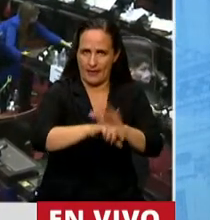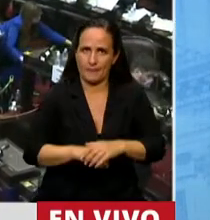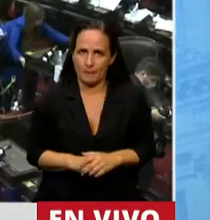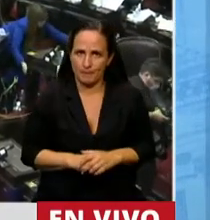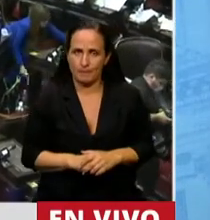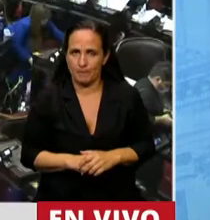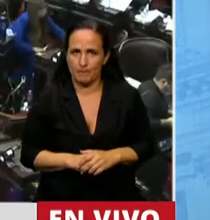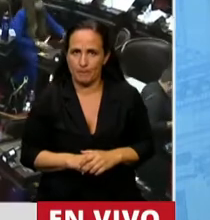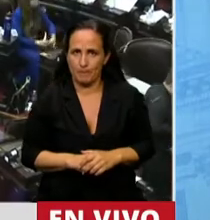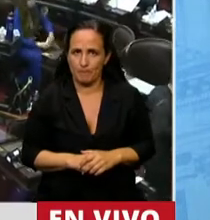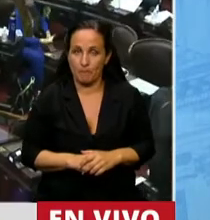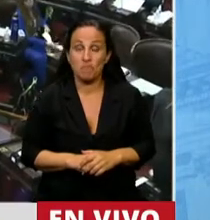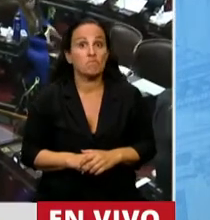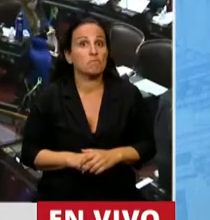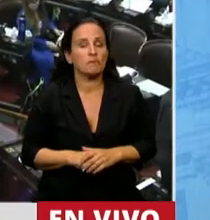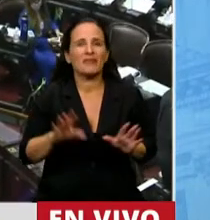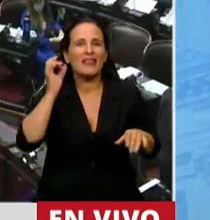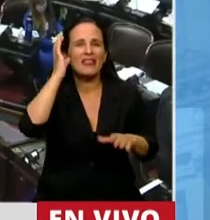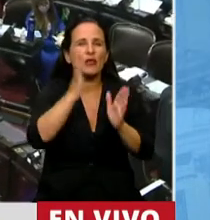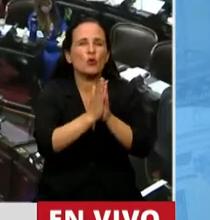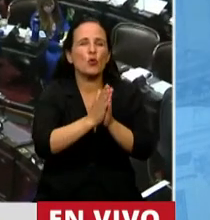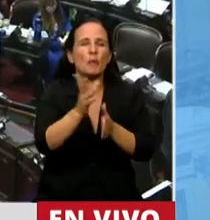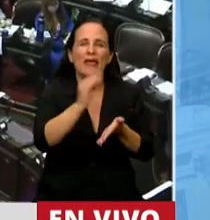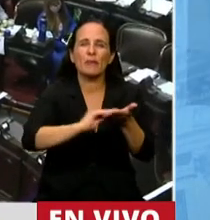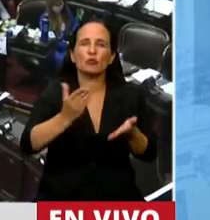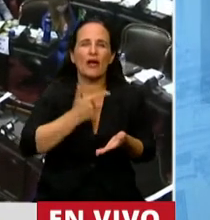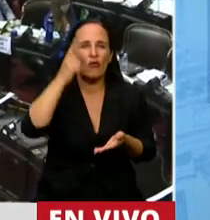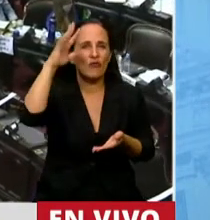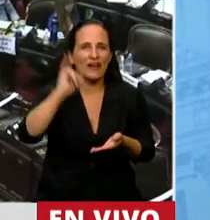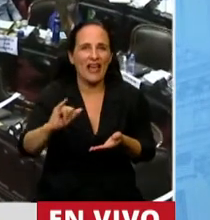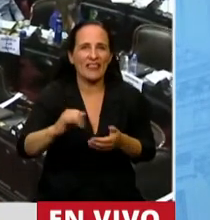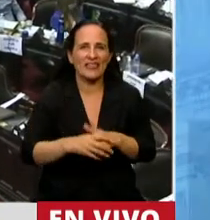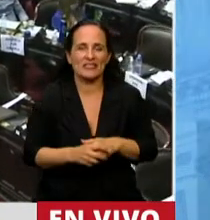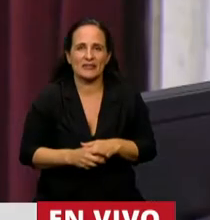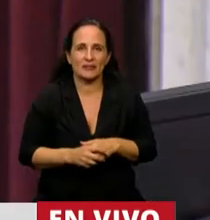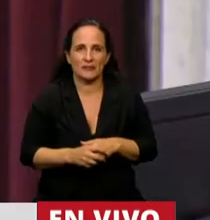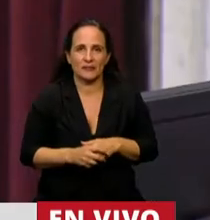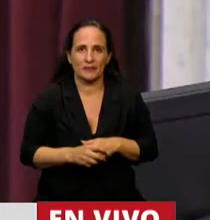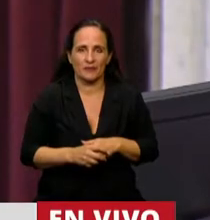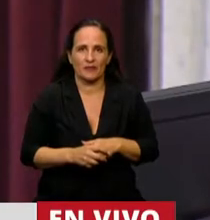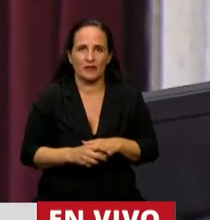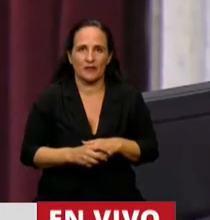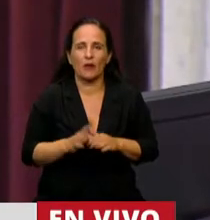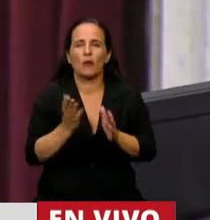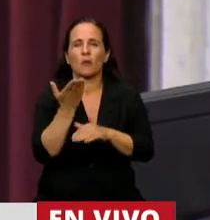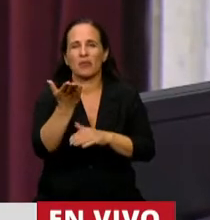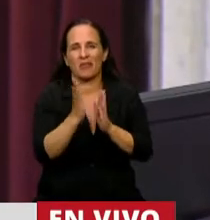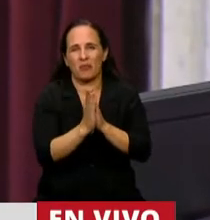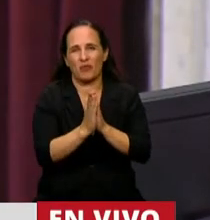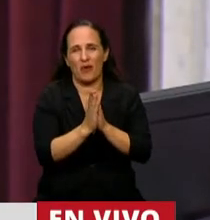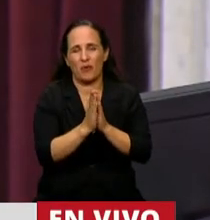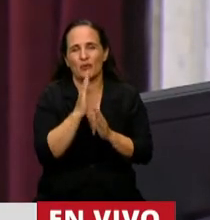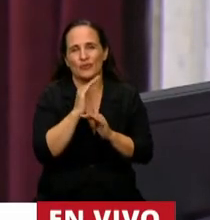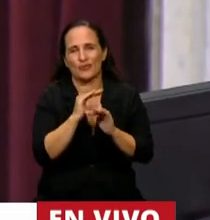que vuelve a mediados grandes mantengamos el silencio por